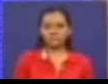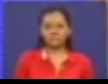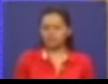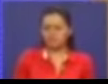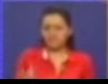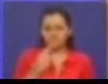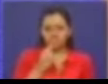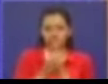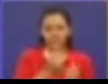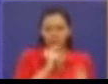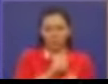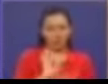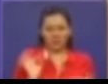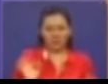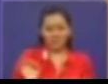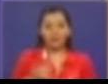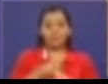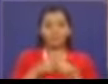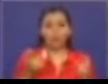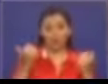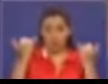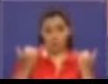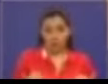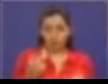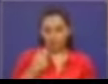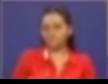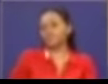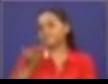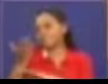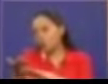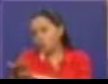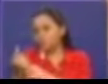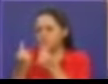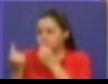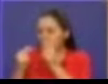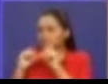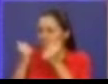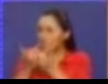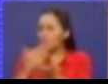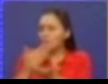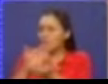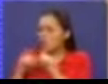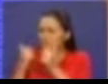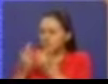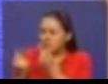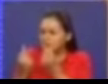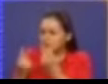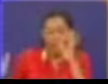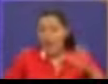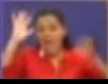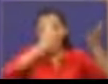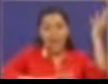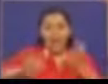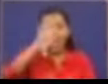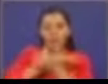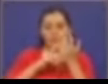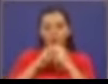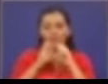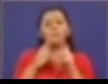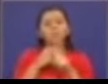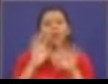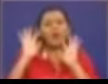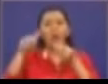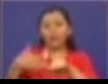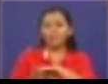sin diálogo, sin nada. Y ahora rechazan la ley de herencia, claro, porque los más ricos tienen que pagar más. Pero cuando presentó Férez Cordero su